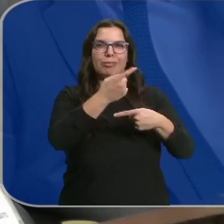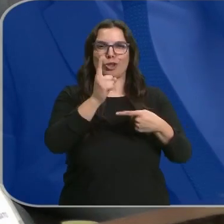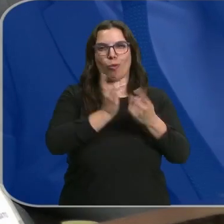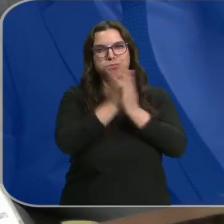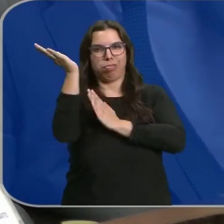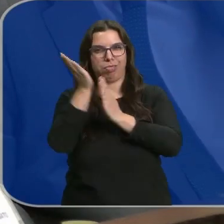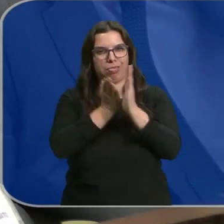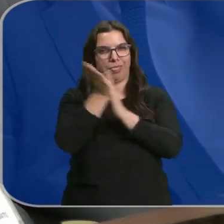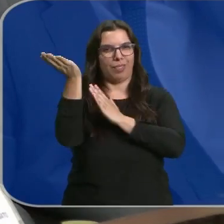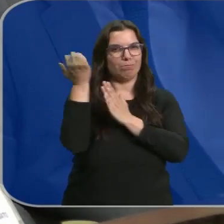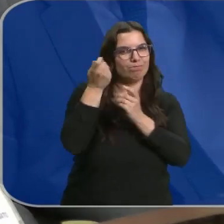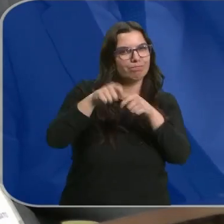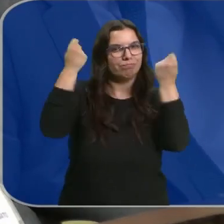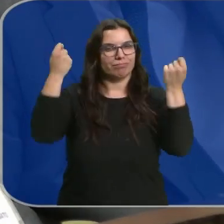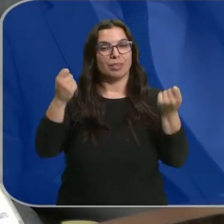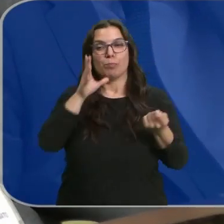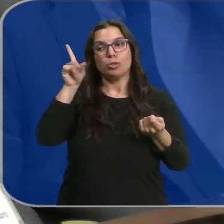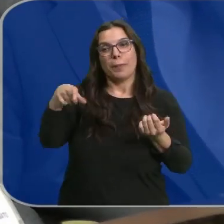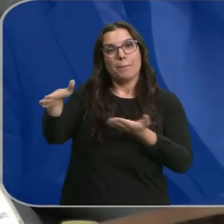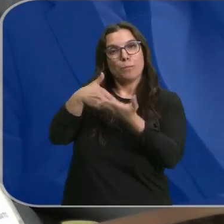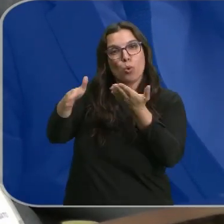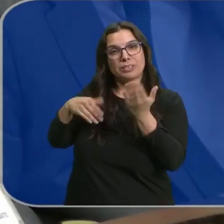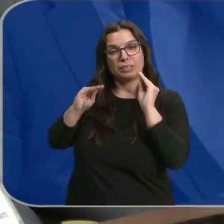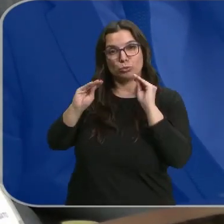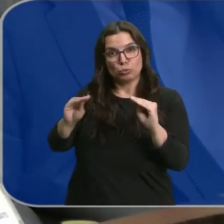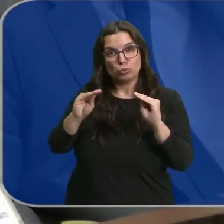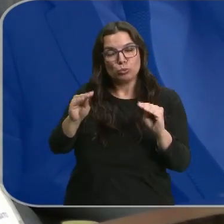culturalistas, porque en su poesía hay también